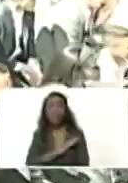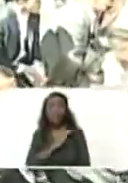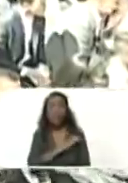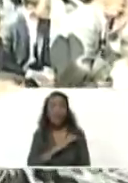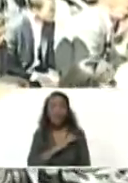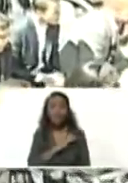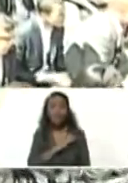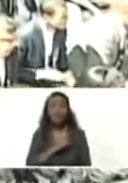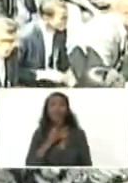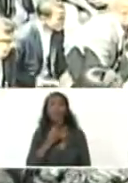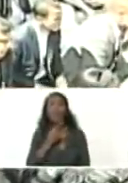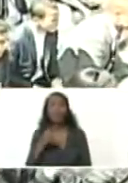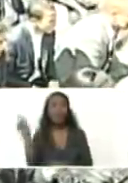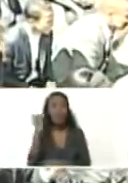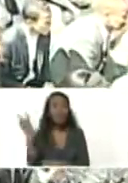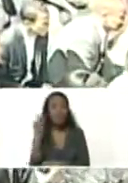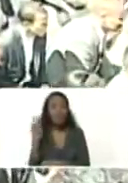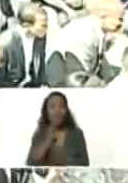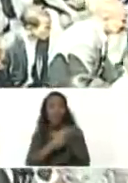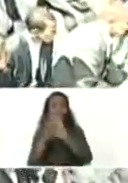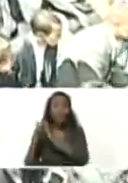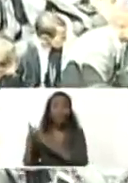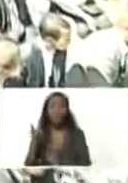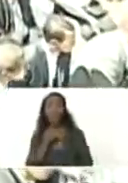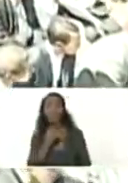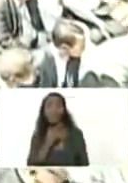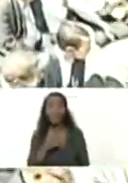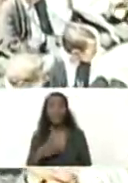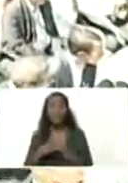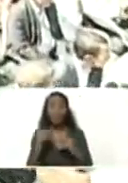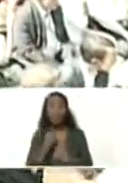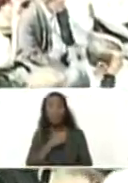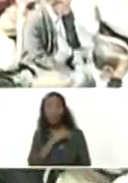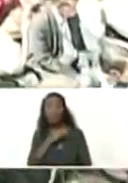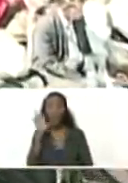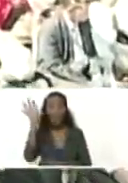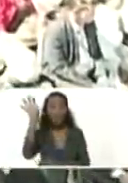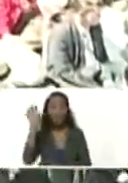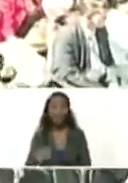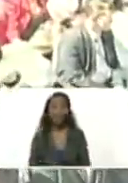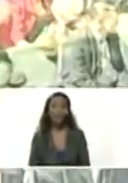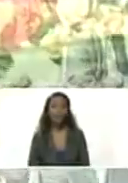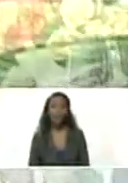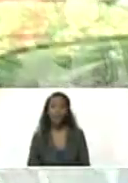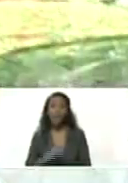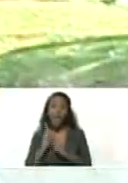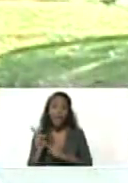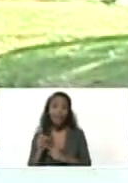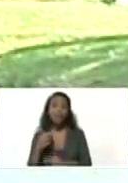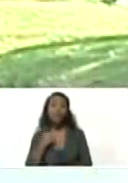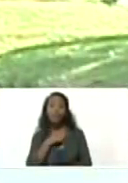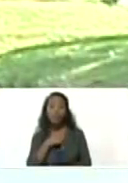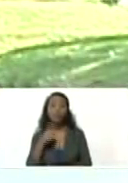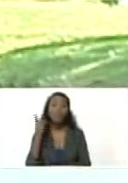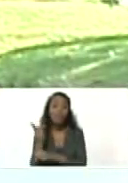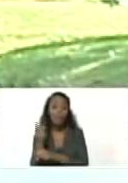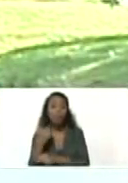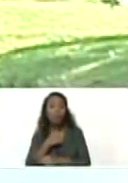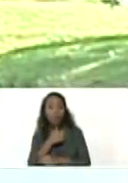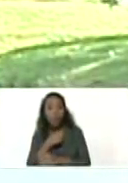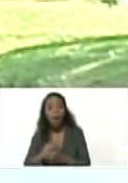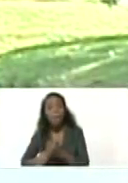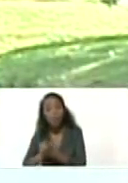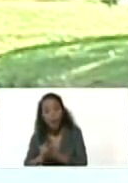evangélico por Venezuela, de las comunidades evangélicas de nuestro país. Eso es lo que más debemos apoyar.